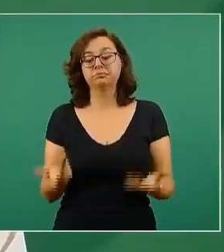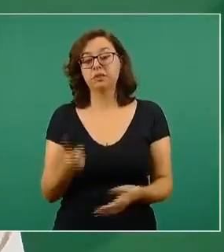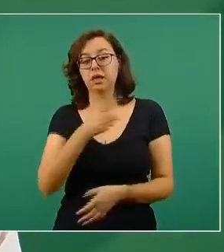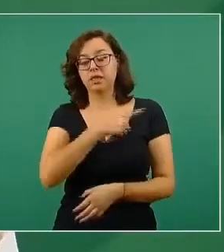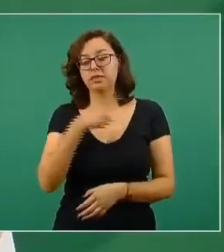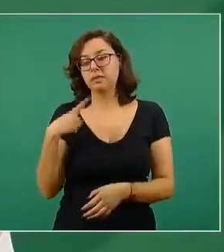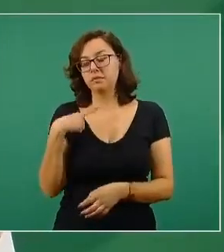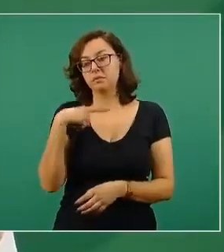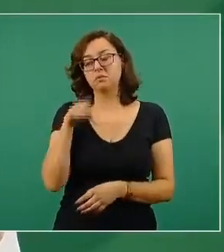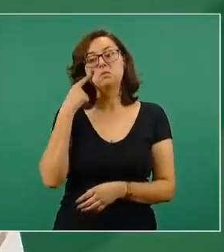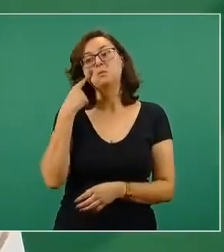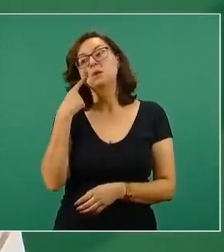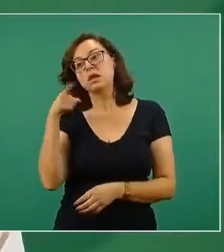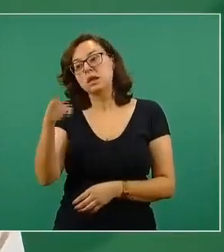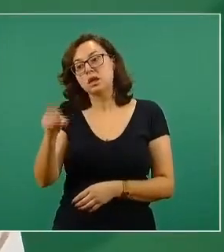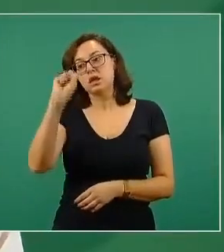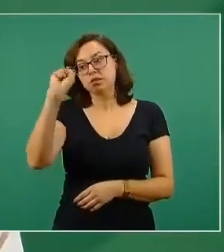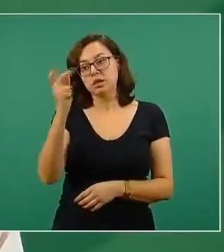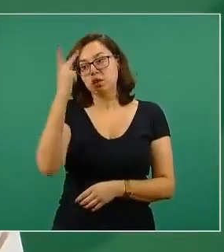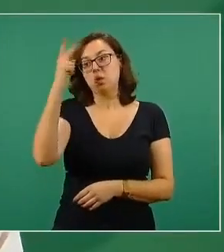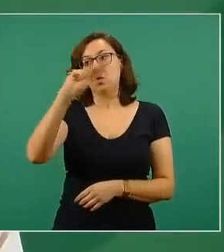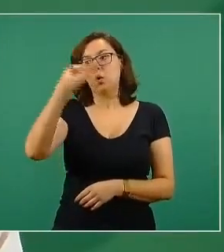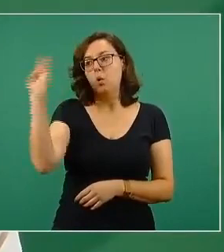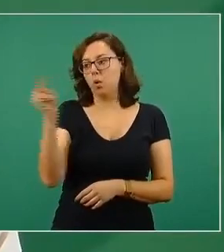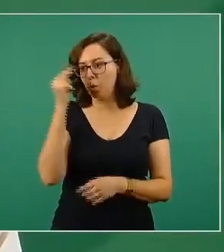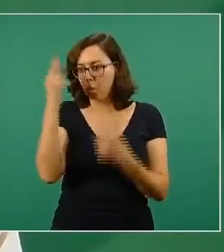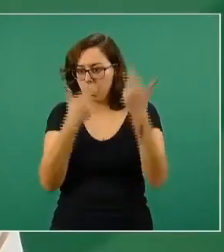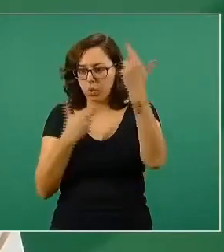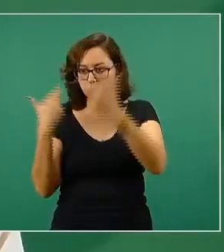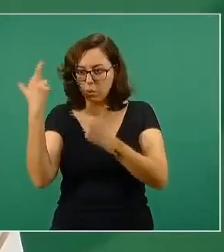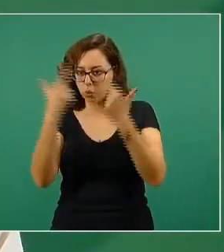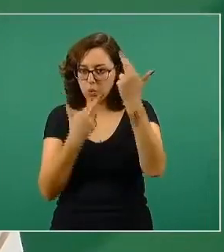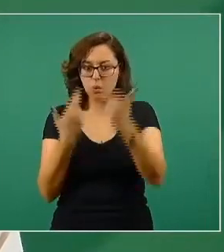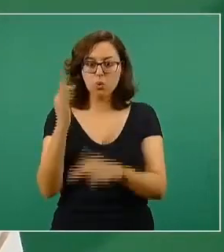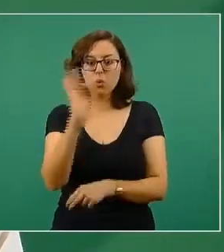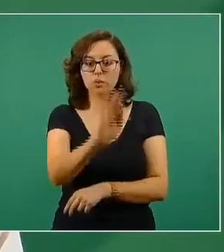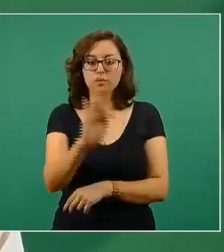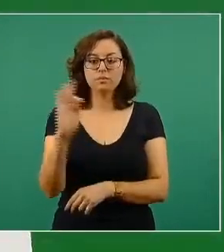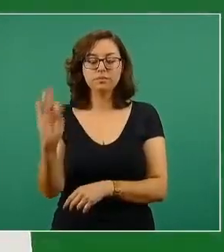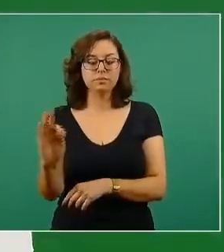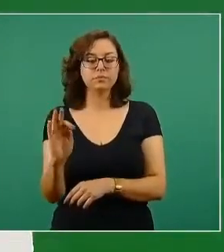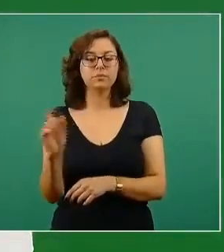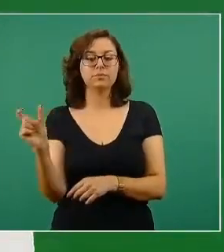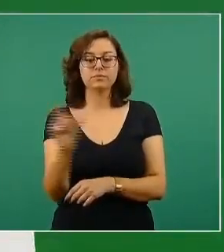de colección de información de las colegas y